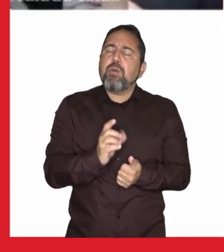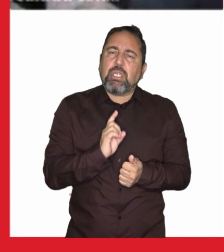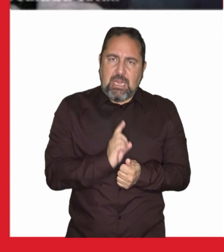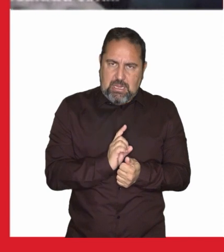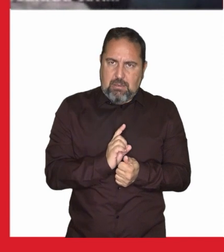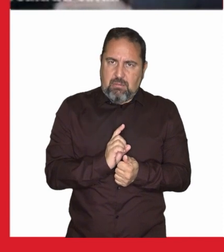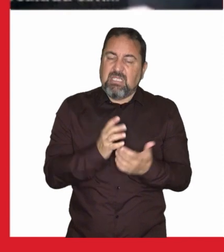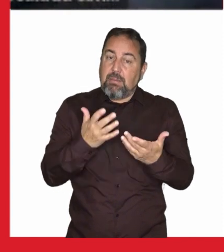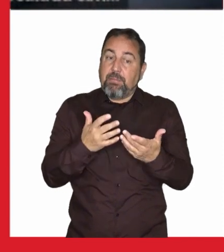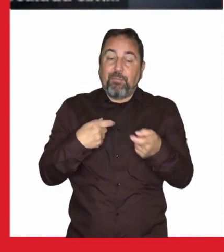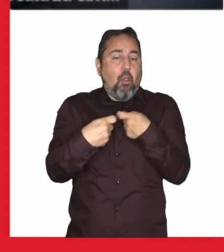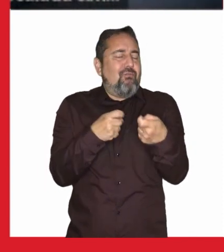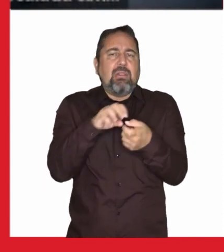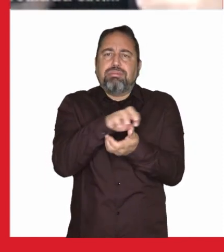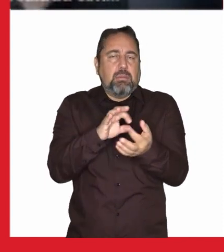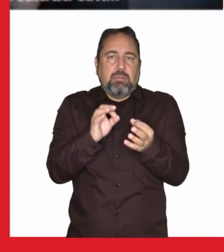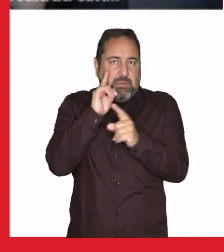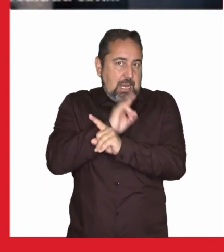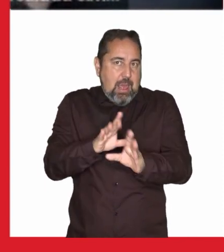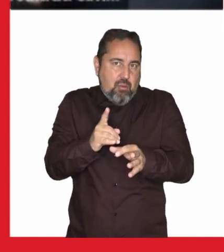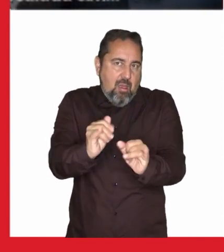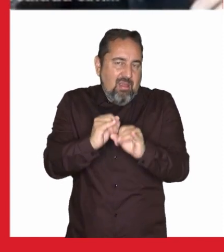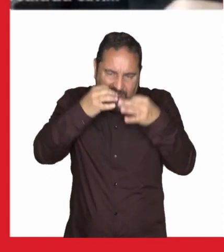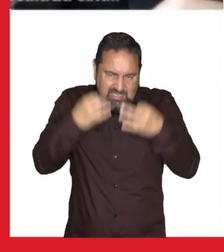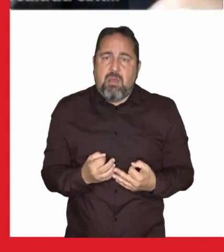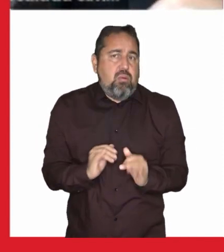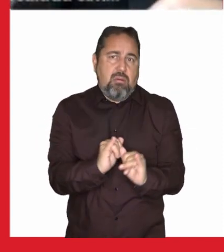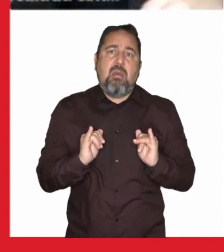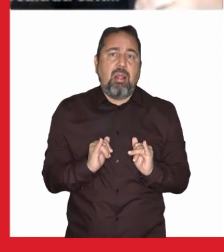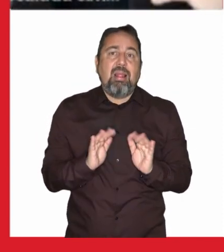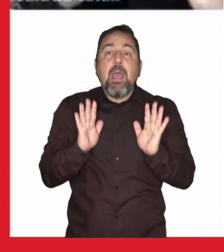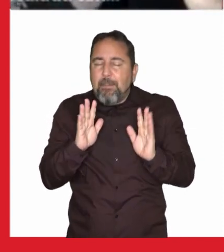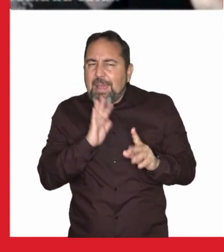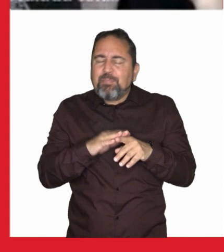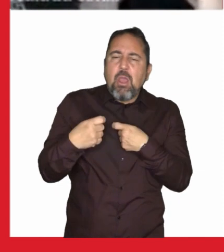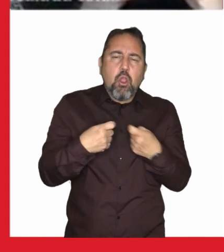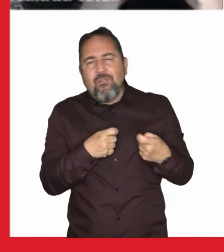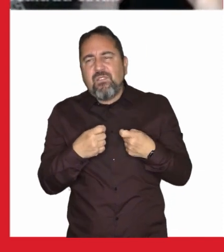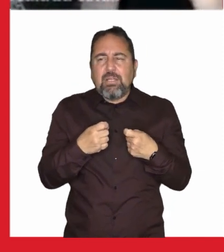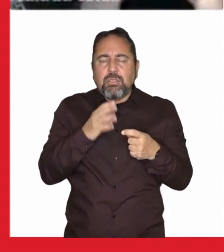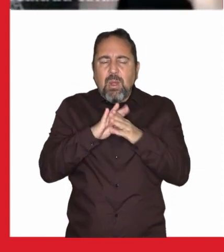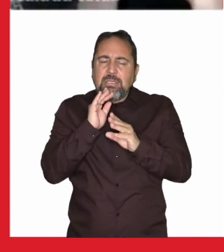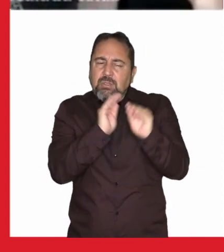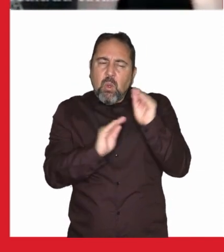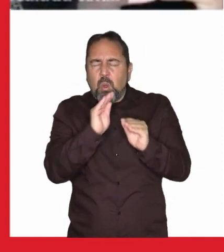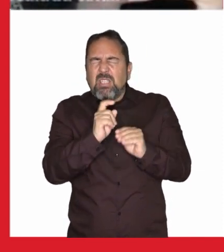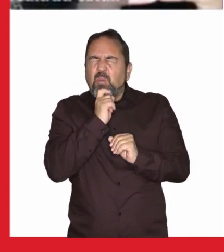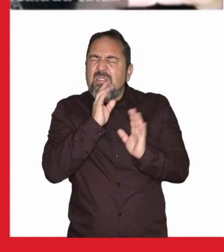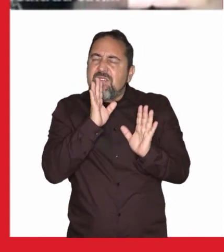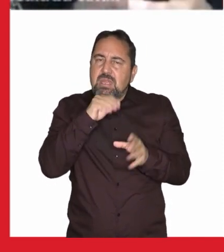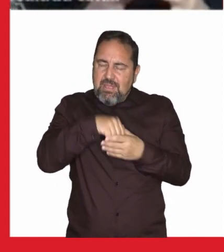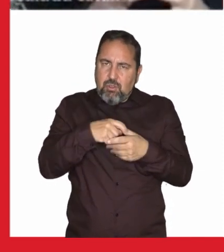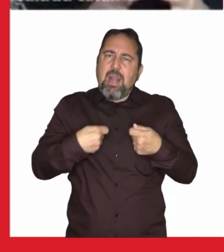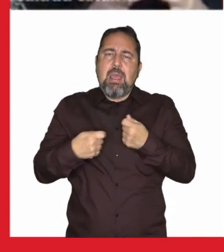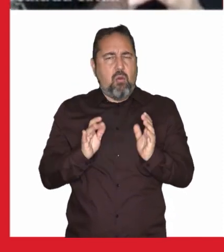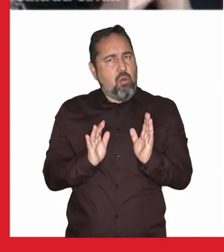Es muy importante, y los conflictos siempre van a estar, es obvio, pero hay determinados tipos de conflictos que son difíciles de resolver